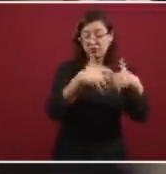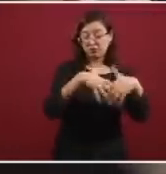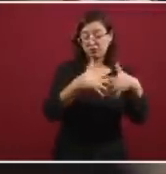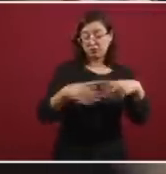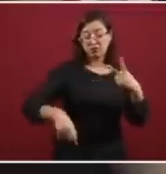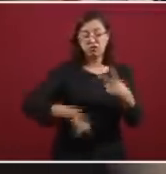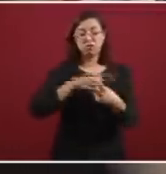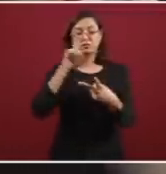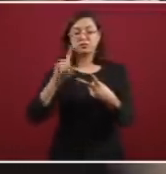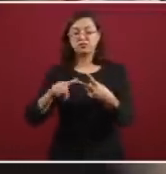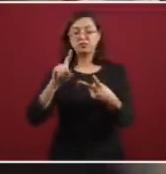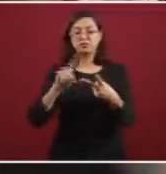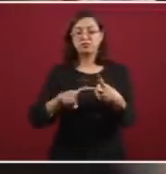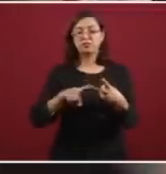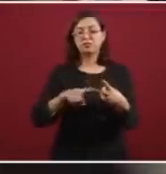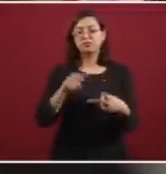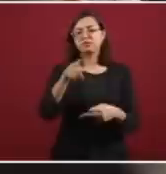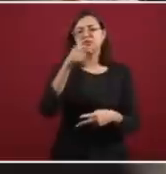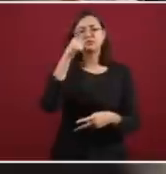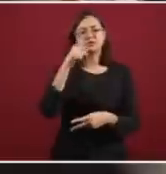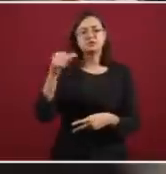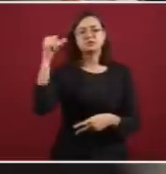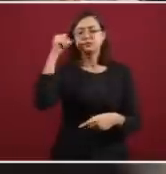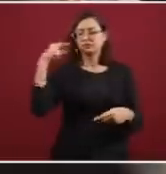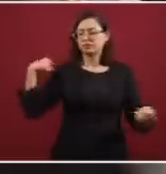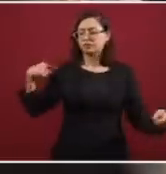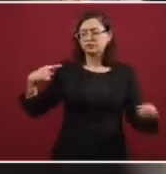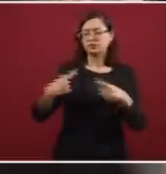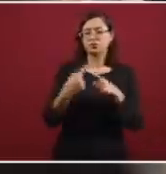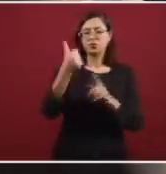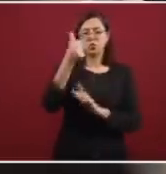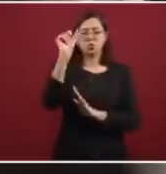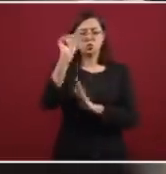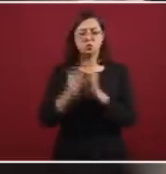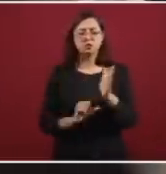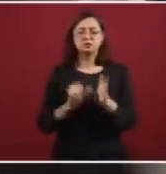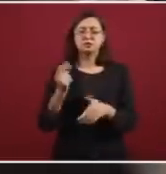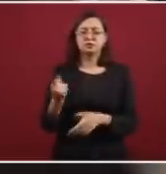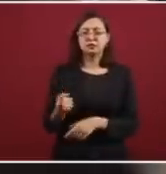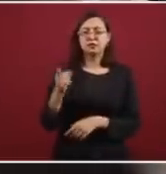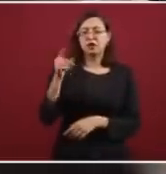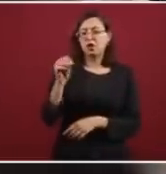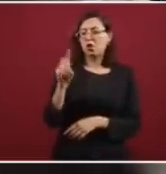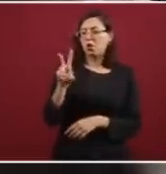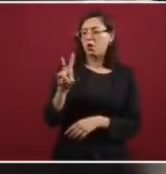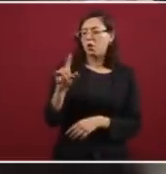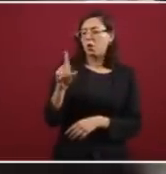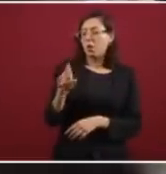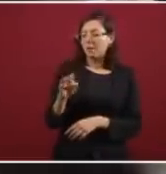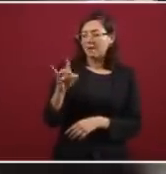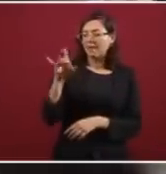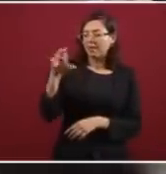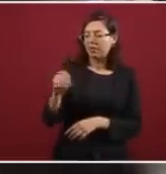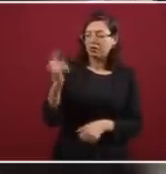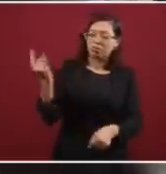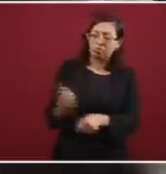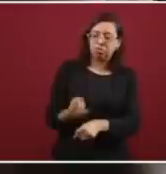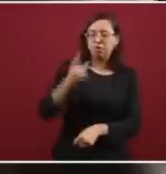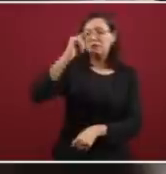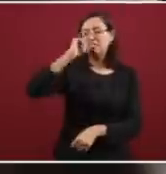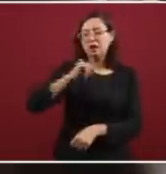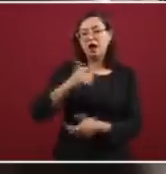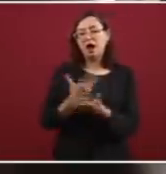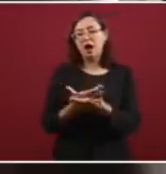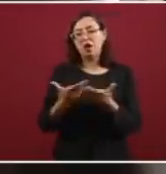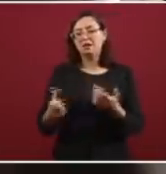lado, preguntarle, presidente, ayer se cumplió un mes de este operativo fallido contra Ovidio Guzmán. No sé si la Secretaría de la